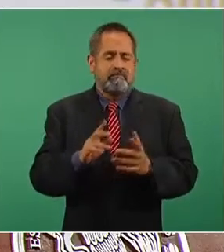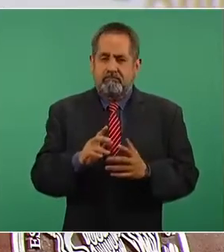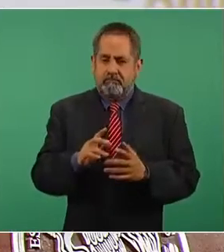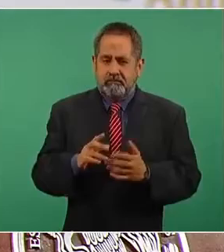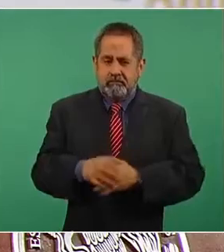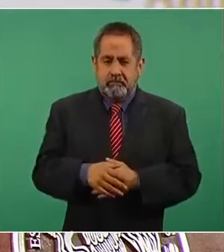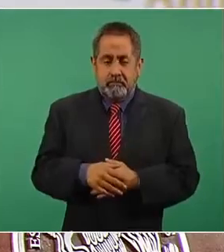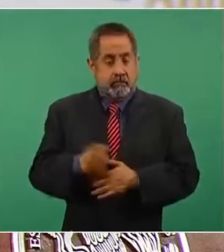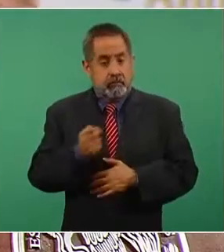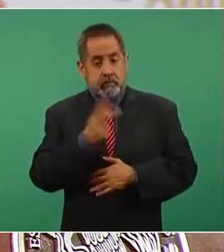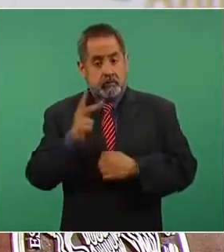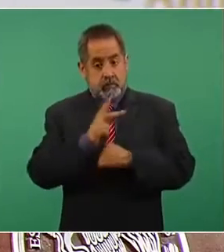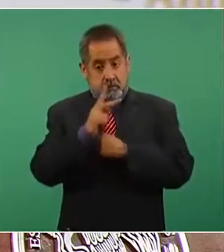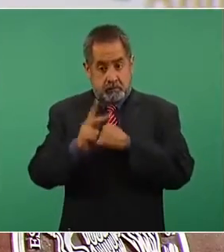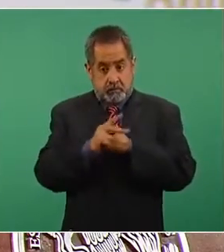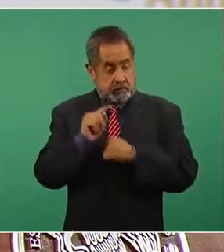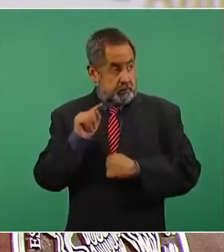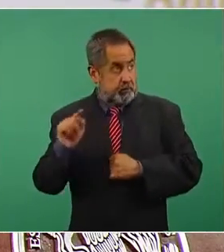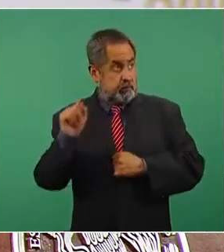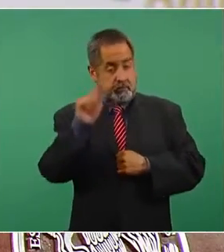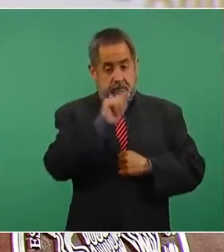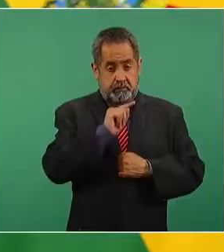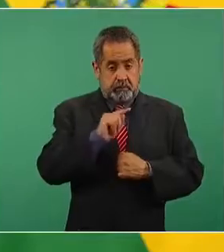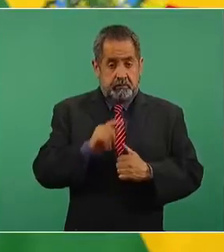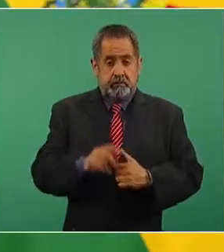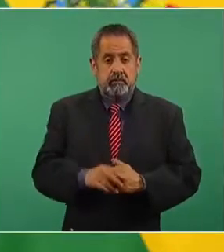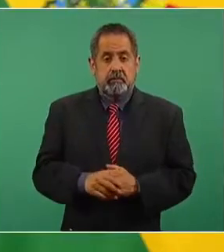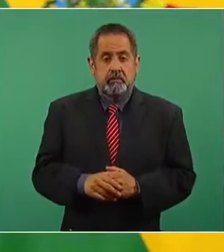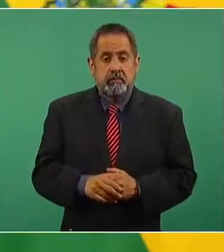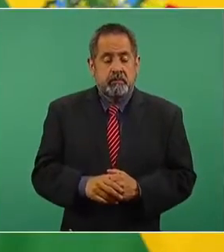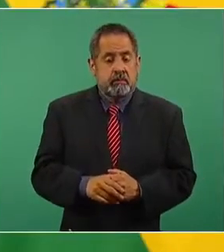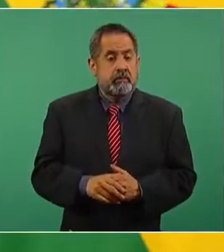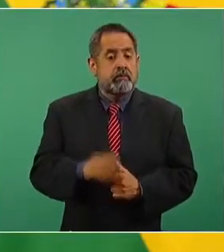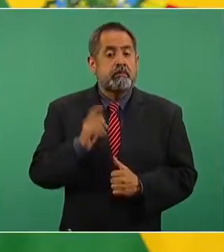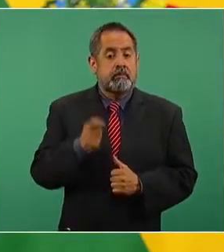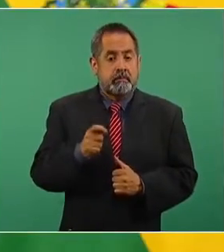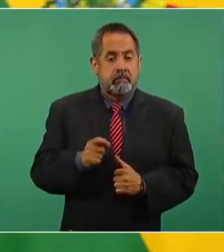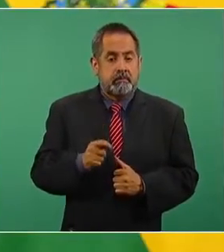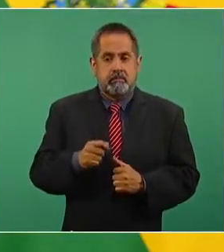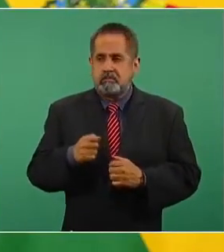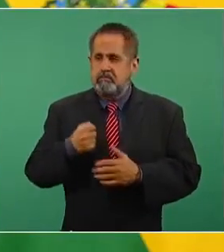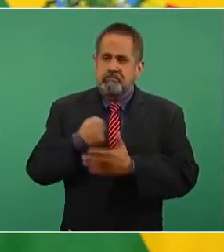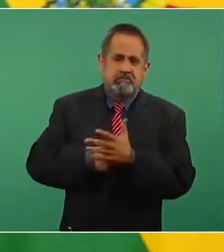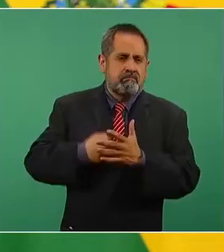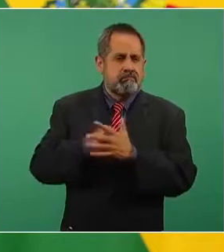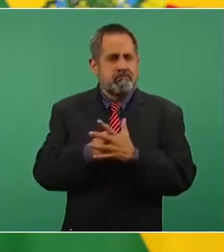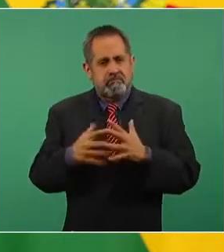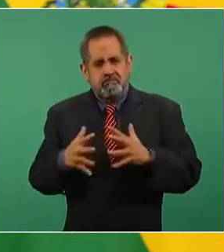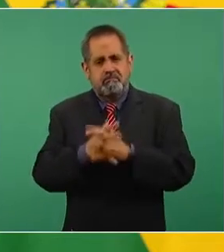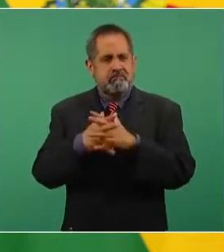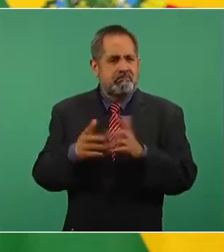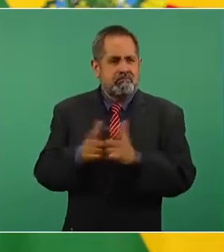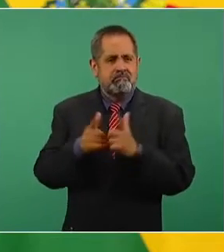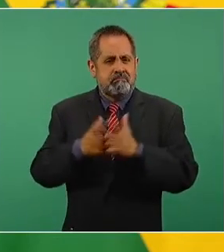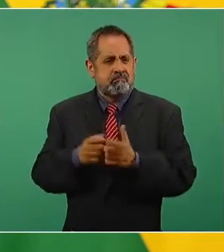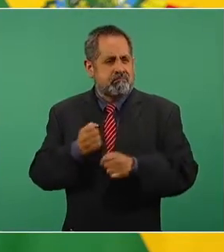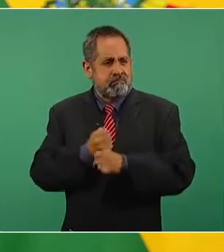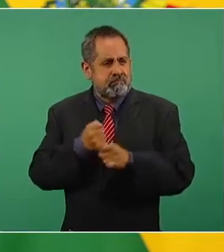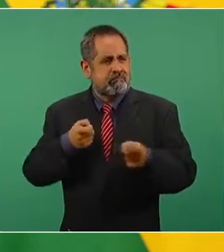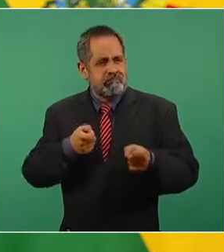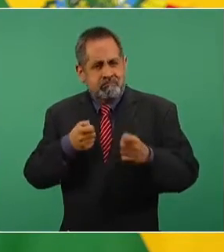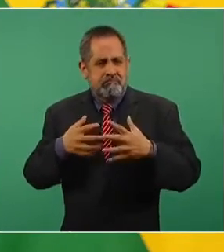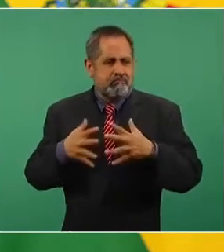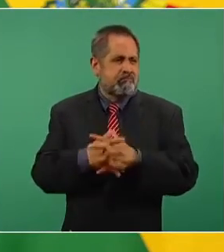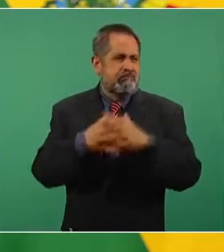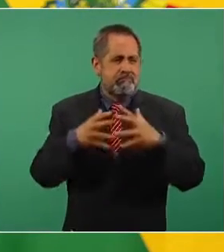en países donde incluso han habido movimientos armados, guerrillas, y